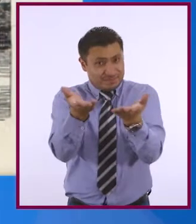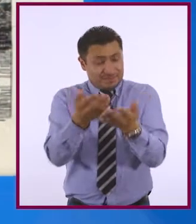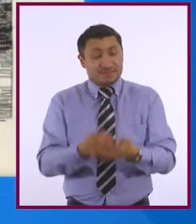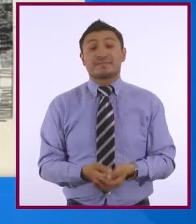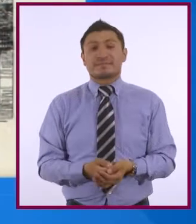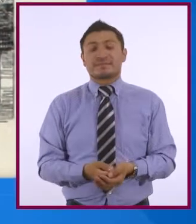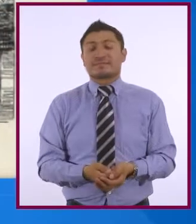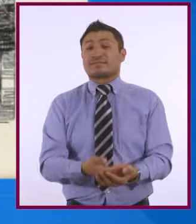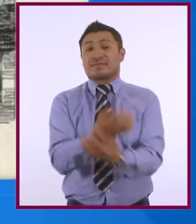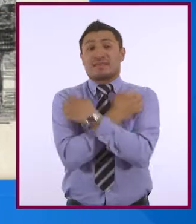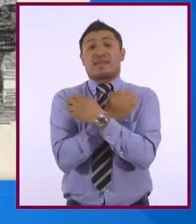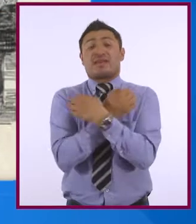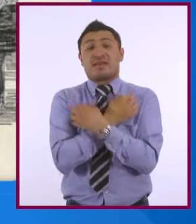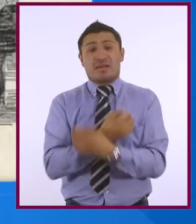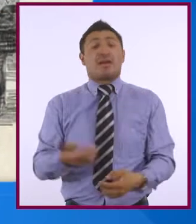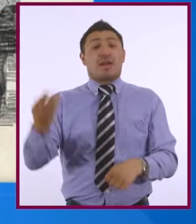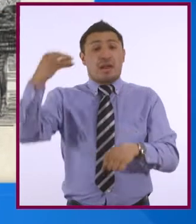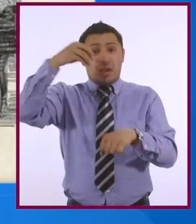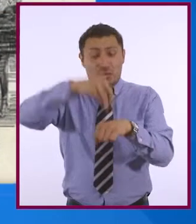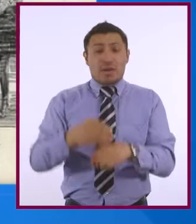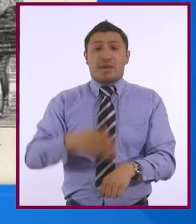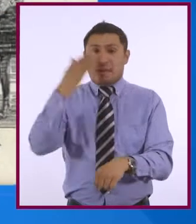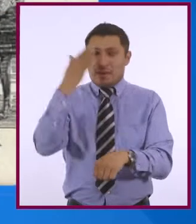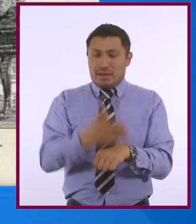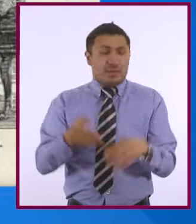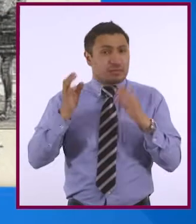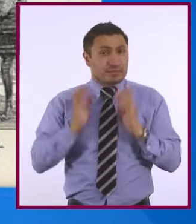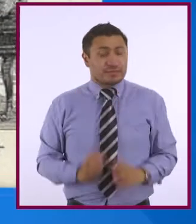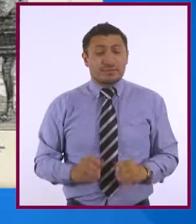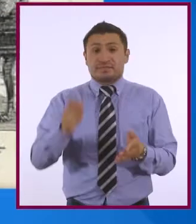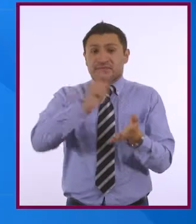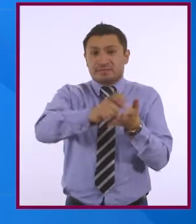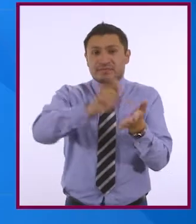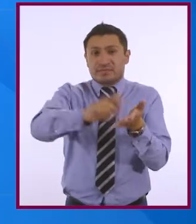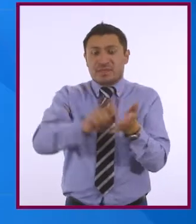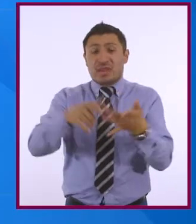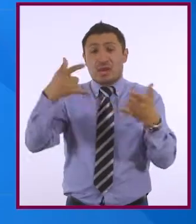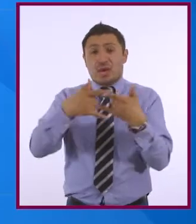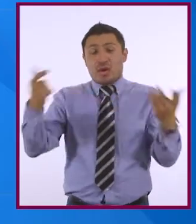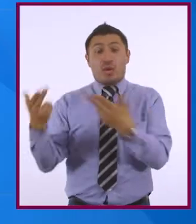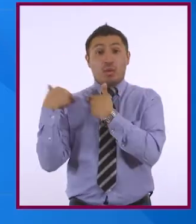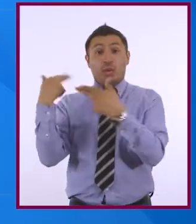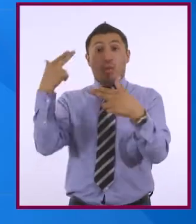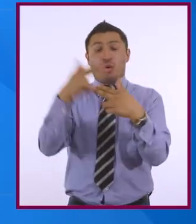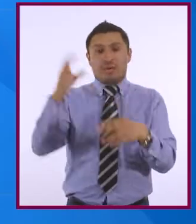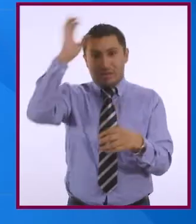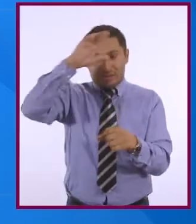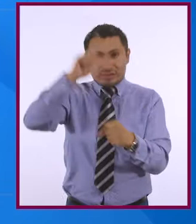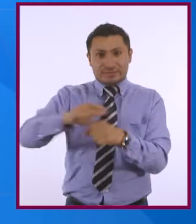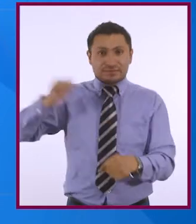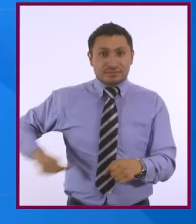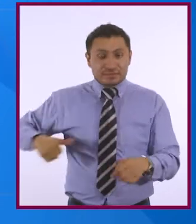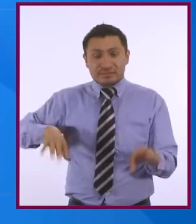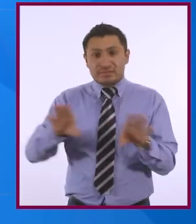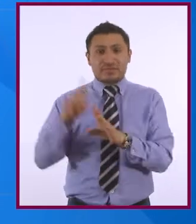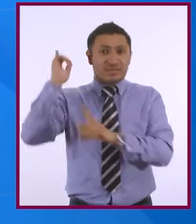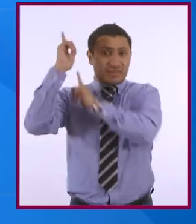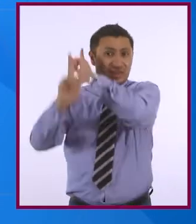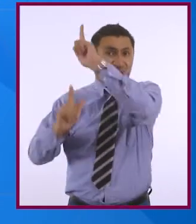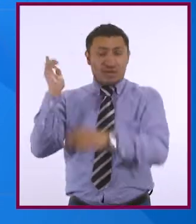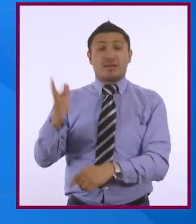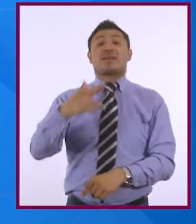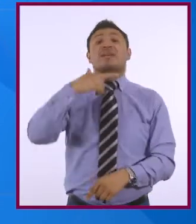La educación por medio del castigo corporal ha sido documentada en muchas civilizaciones antiguas, como la griega y la